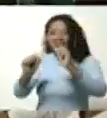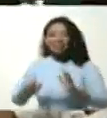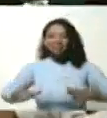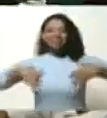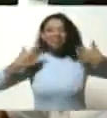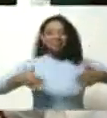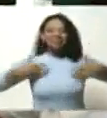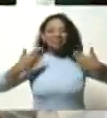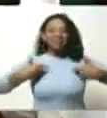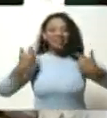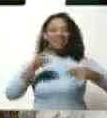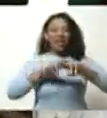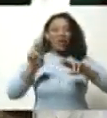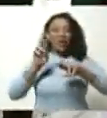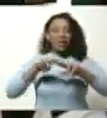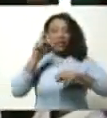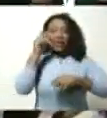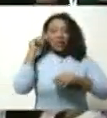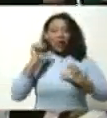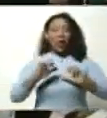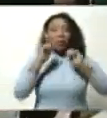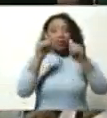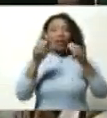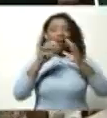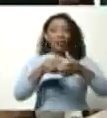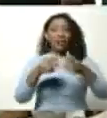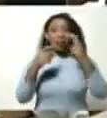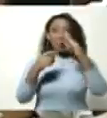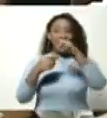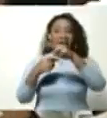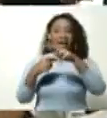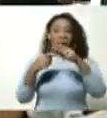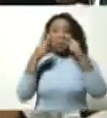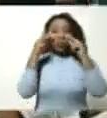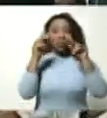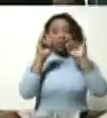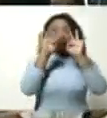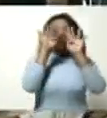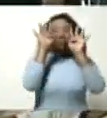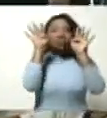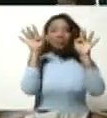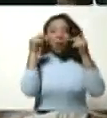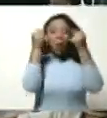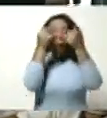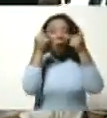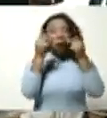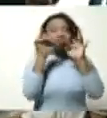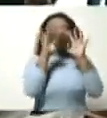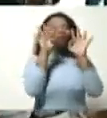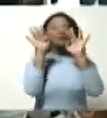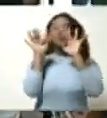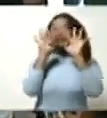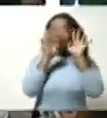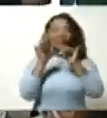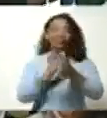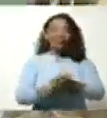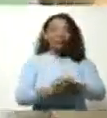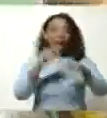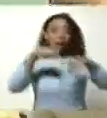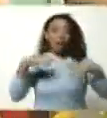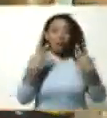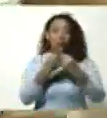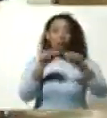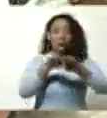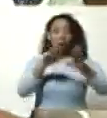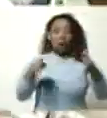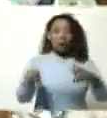los niños de haber comenzado sus clases? Mira cómo se le ve el brillo de los ojos. Aquí están con sus